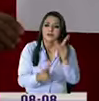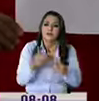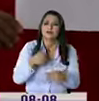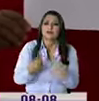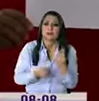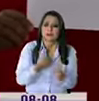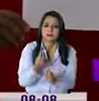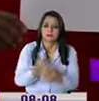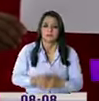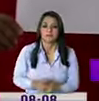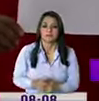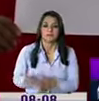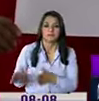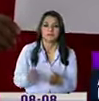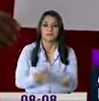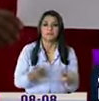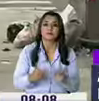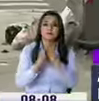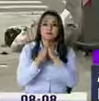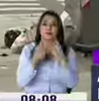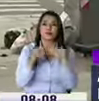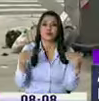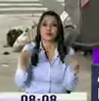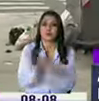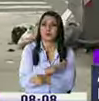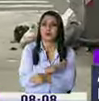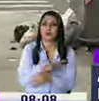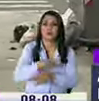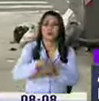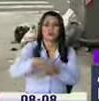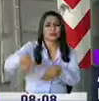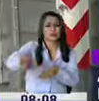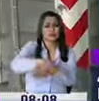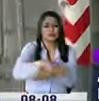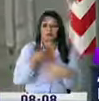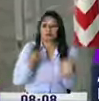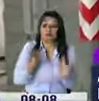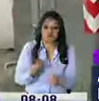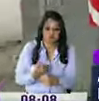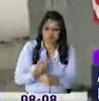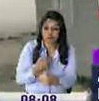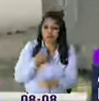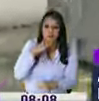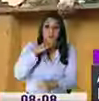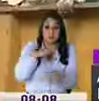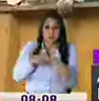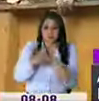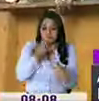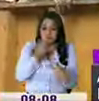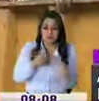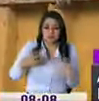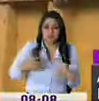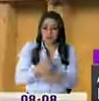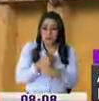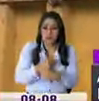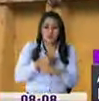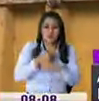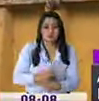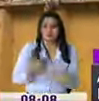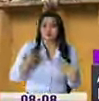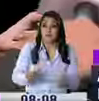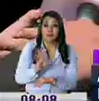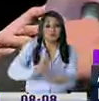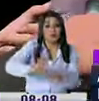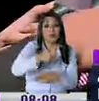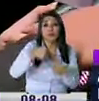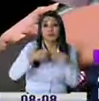hacer? Además, exigen una solución inmediata ante las situaciones precarias en las que realizan su trabajo para cumplir con la limpieza de los barrios de